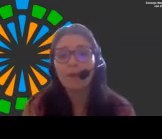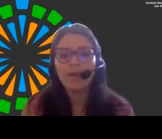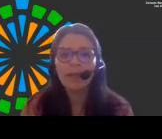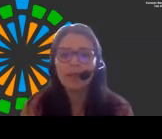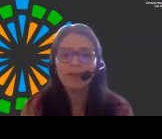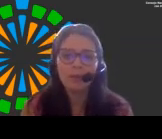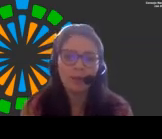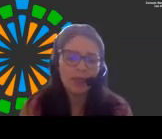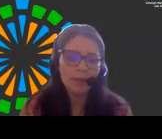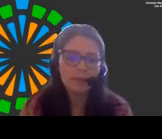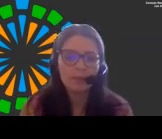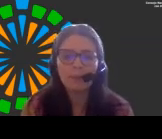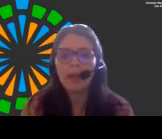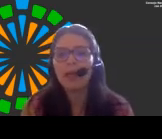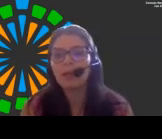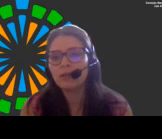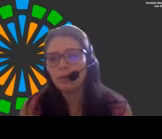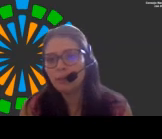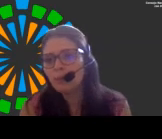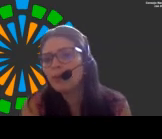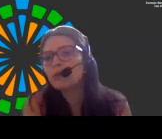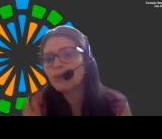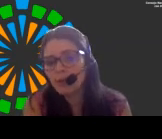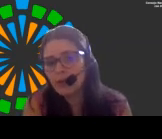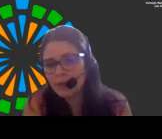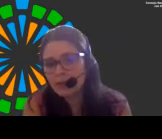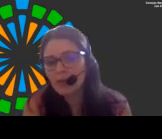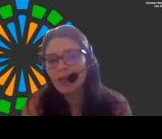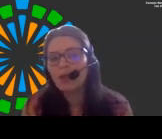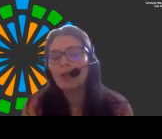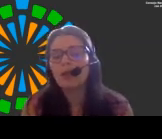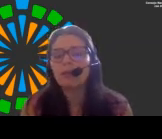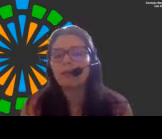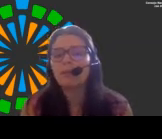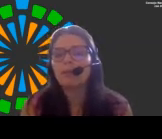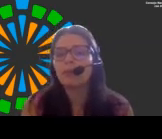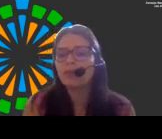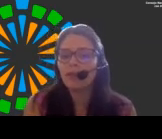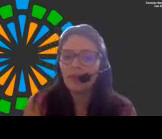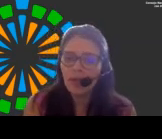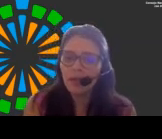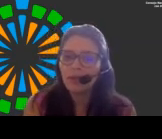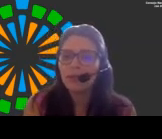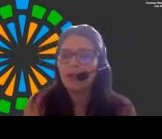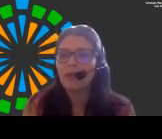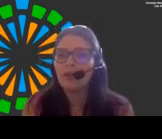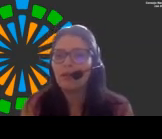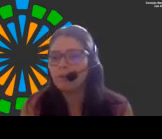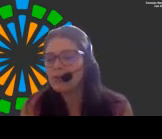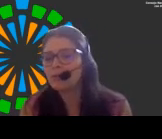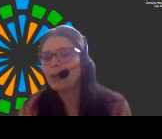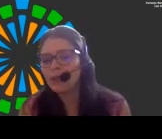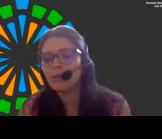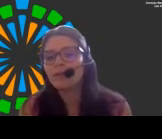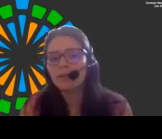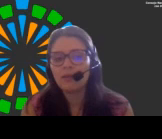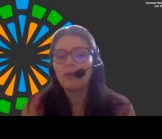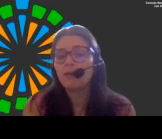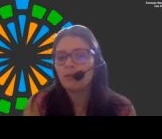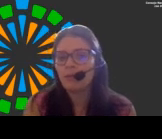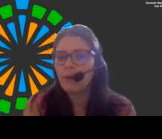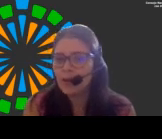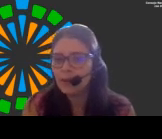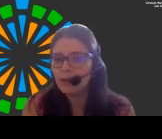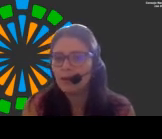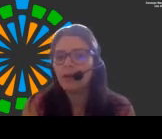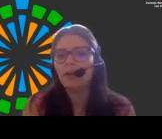una ley que así lo diga en el sector público sí lo es es un porcentaje de los plazas vacantes que